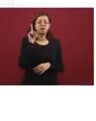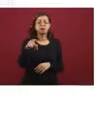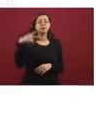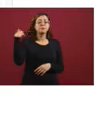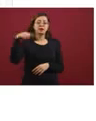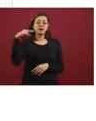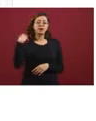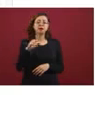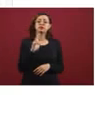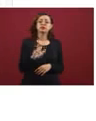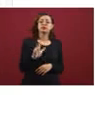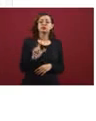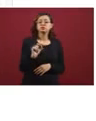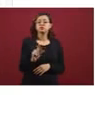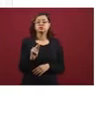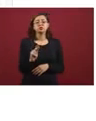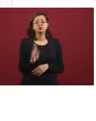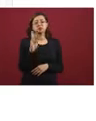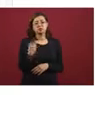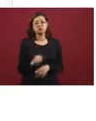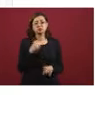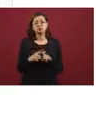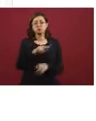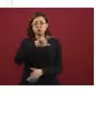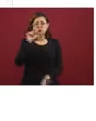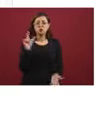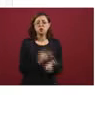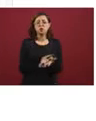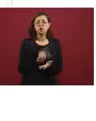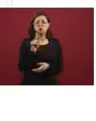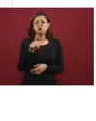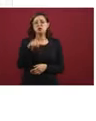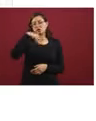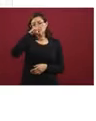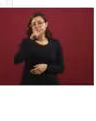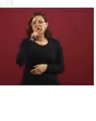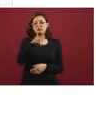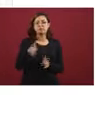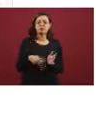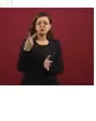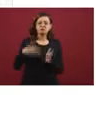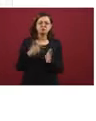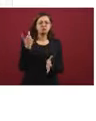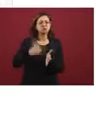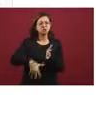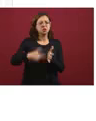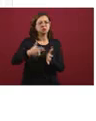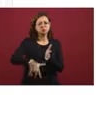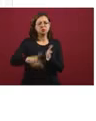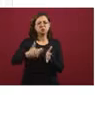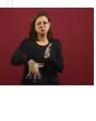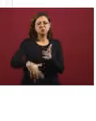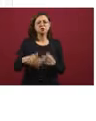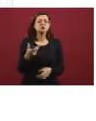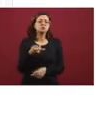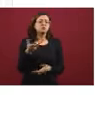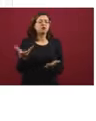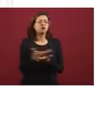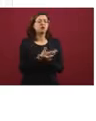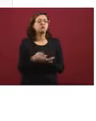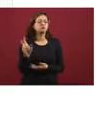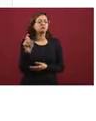Veracruz, 18.89 por litro, Super Servicio Los Mangos, que también ha estado aquí varias veces, en 30 centavos de